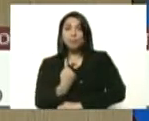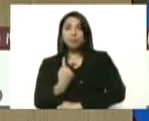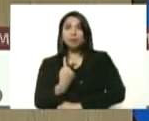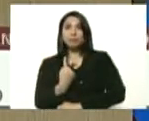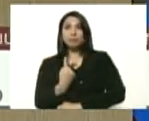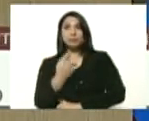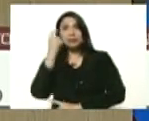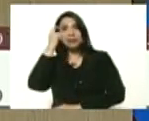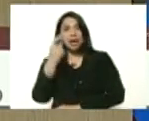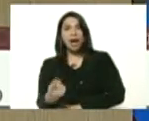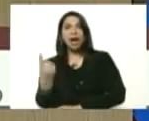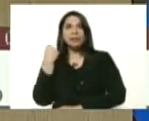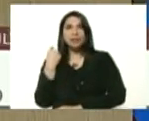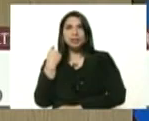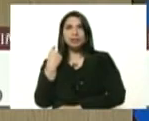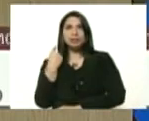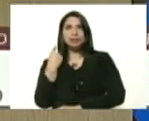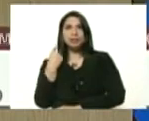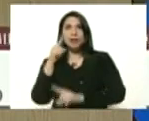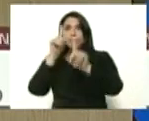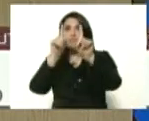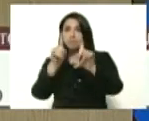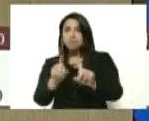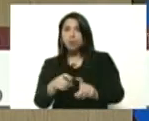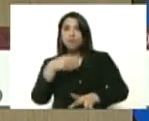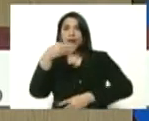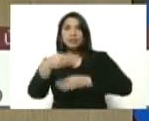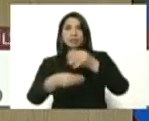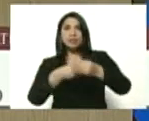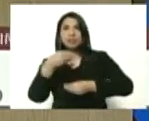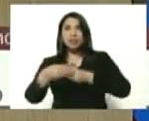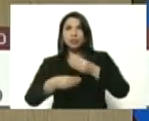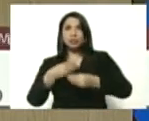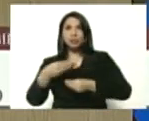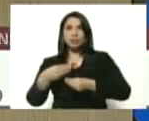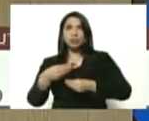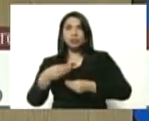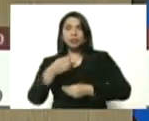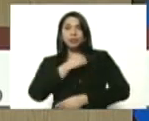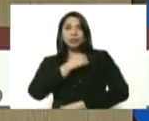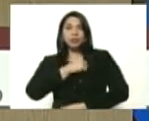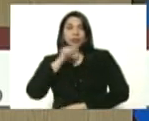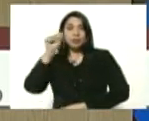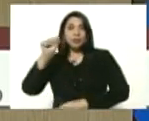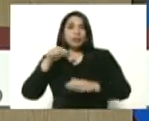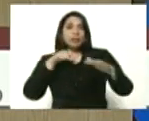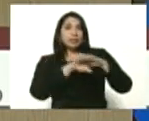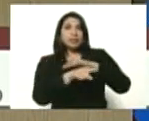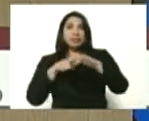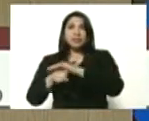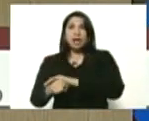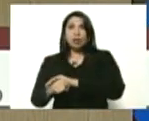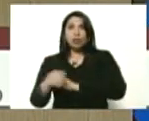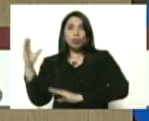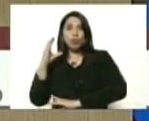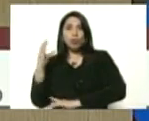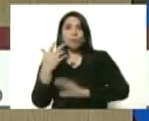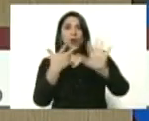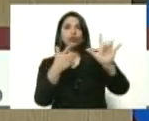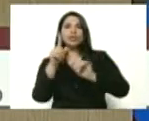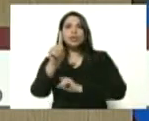en el día de ayer, en las pruebas que se le hicieron a los compatriotas que ingresaron de Colombia, 81